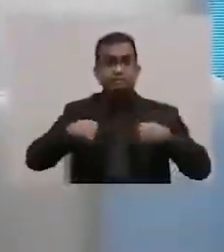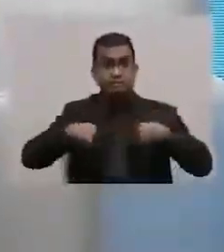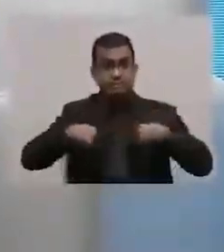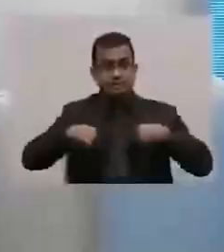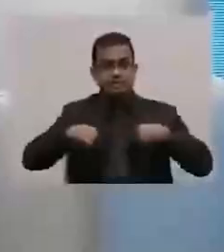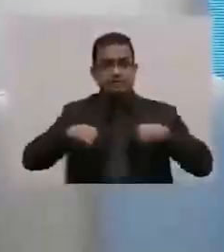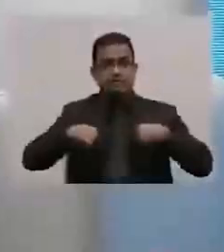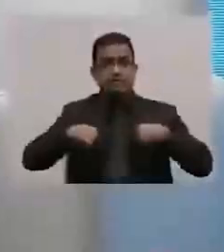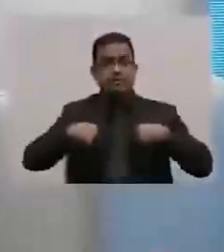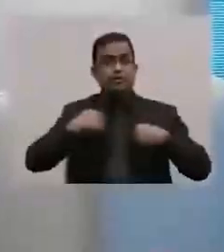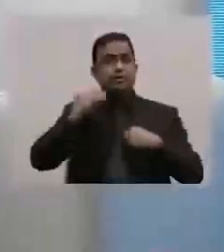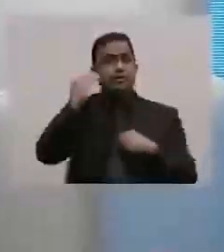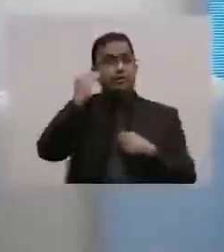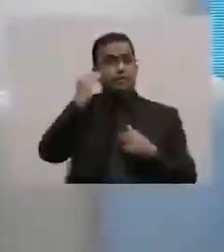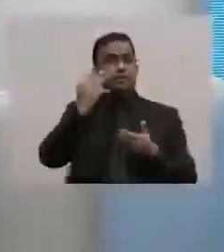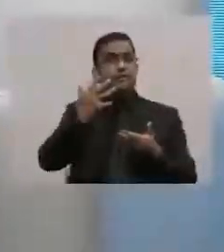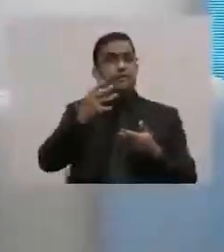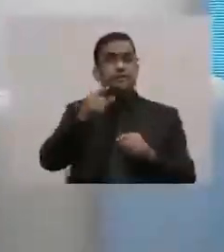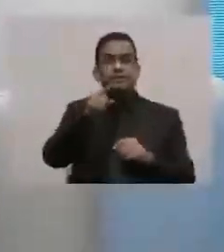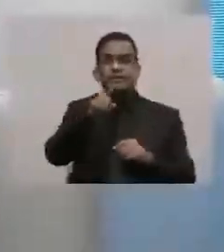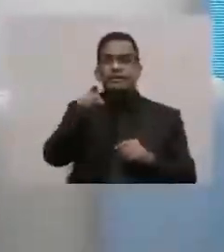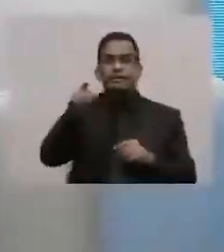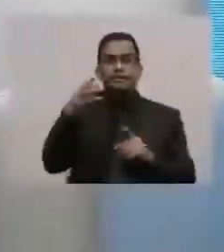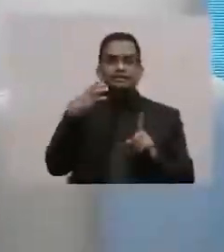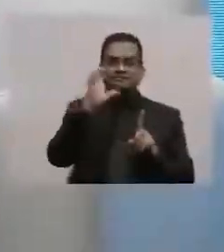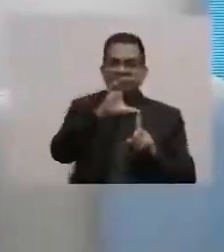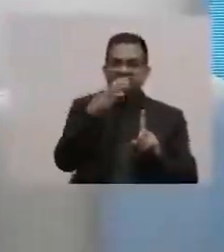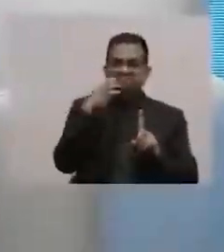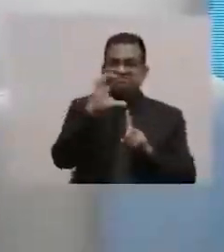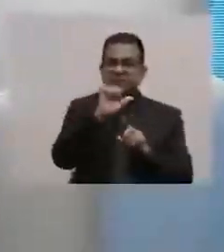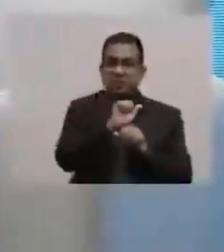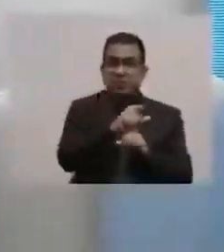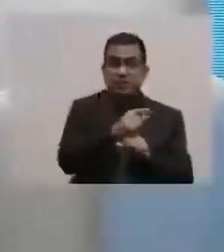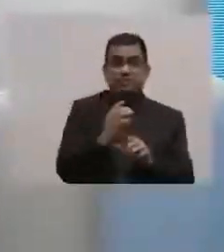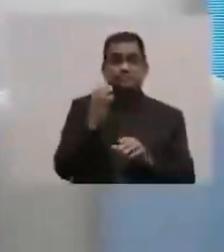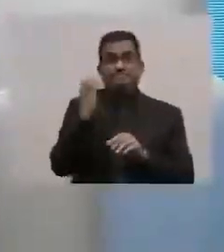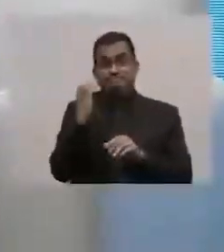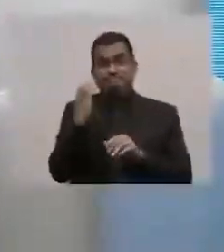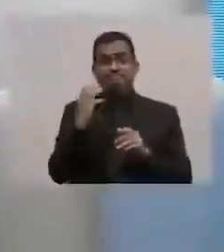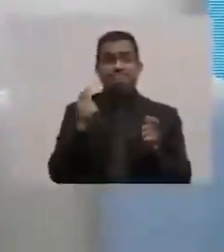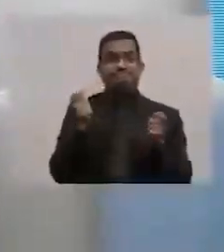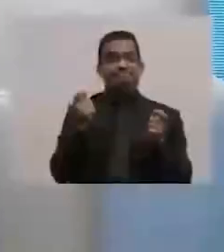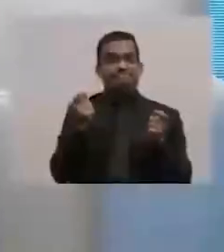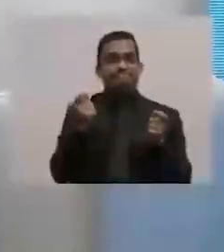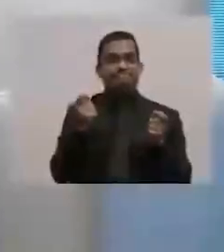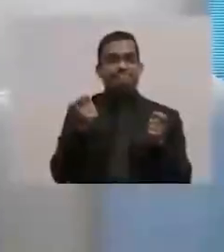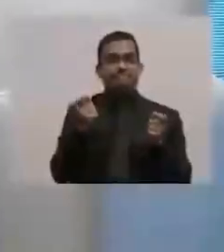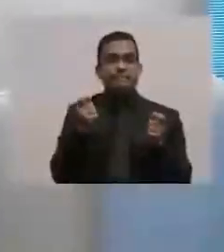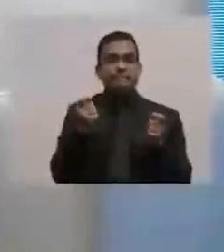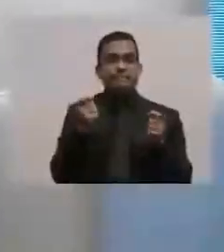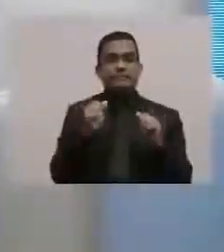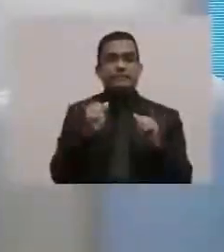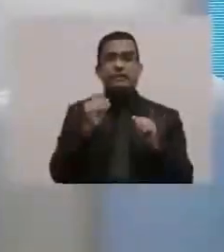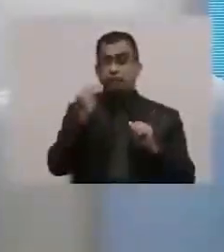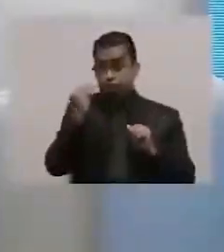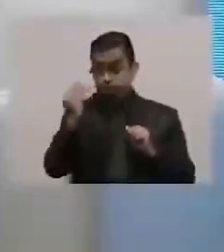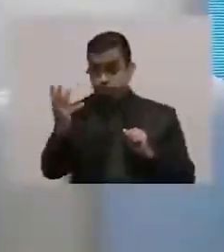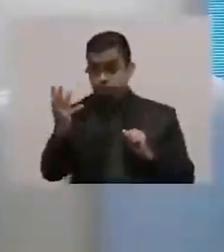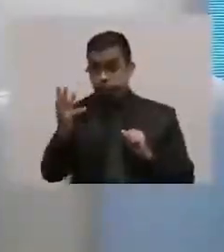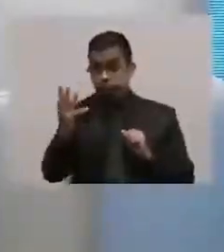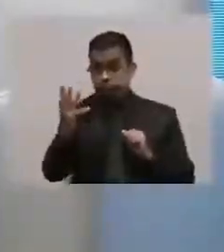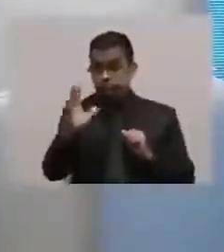sabemos que los delegados que van allí llevan una posición, la dicen, pero no tienen